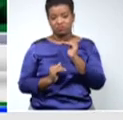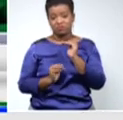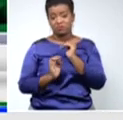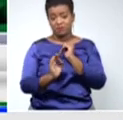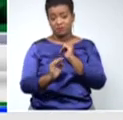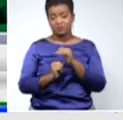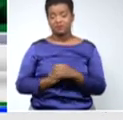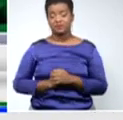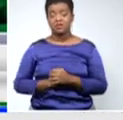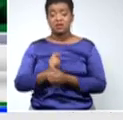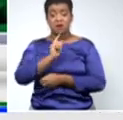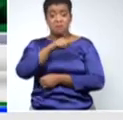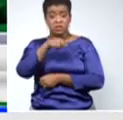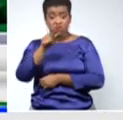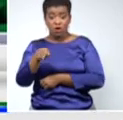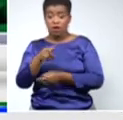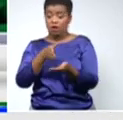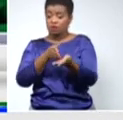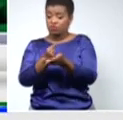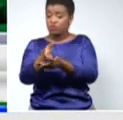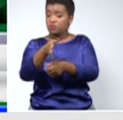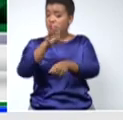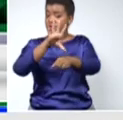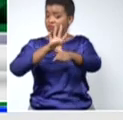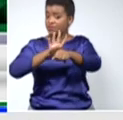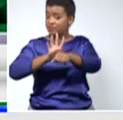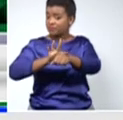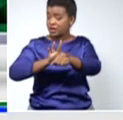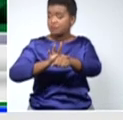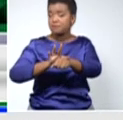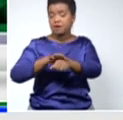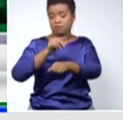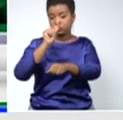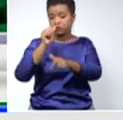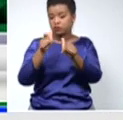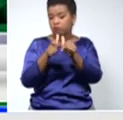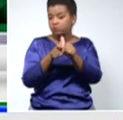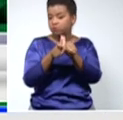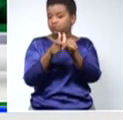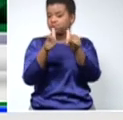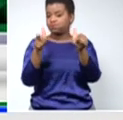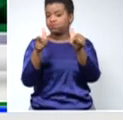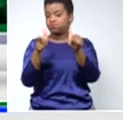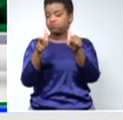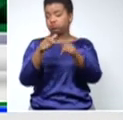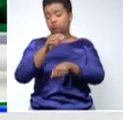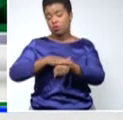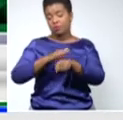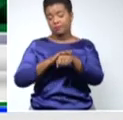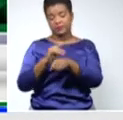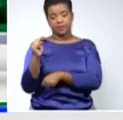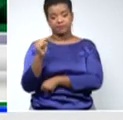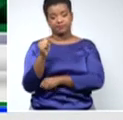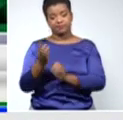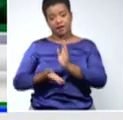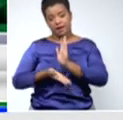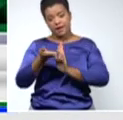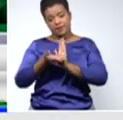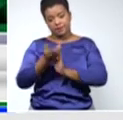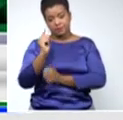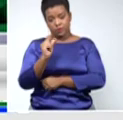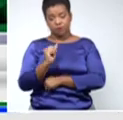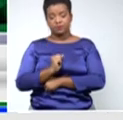pacientes activos se incrementa como consecuencia de este balance negativo. Y con estos